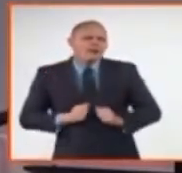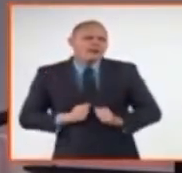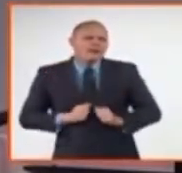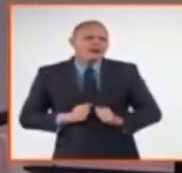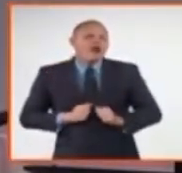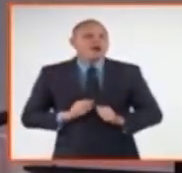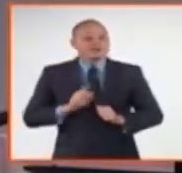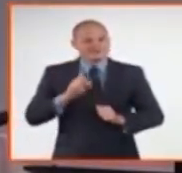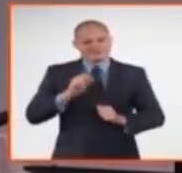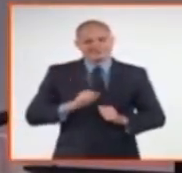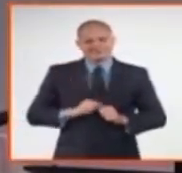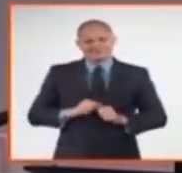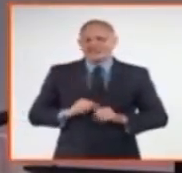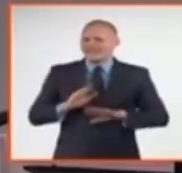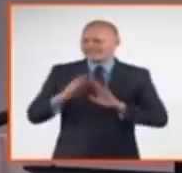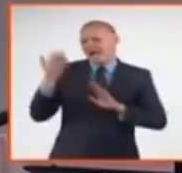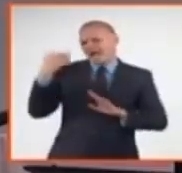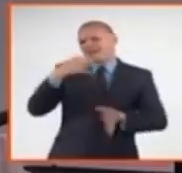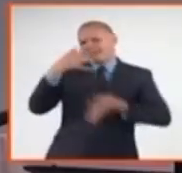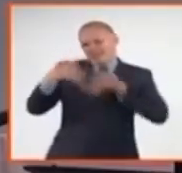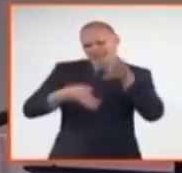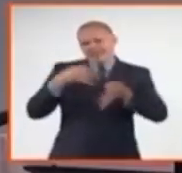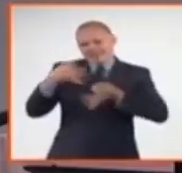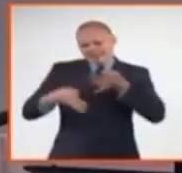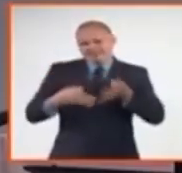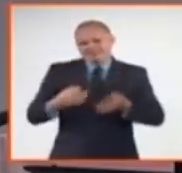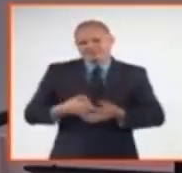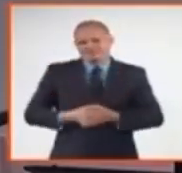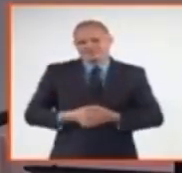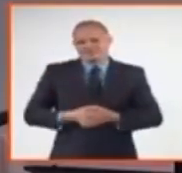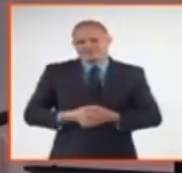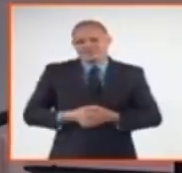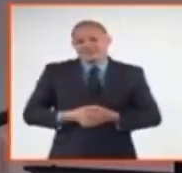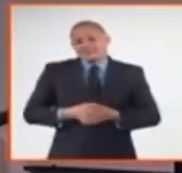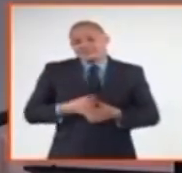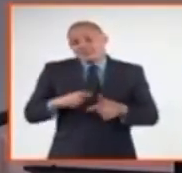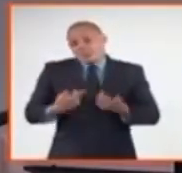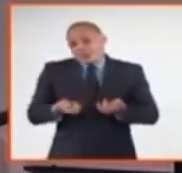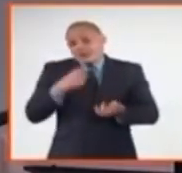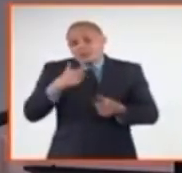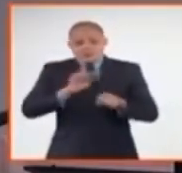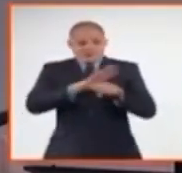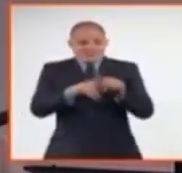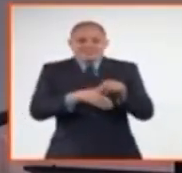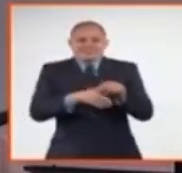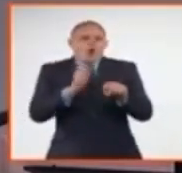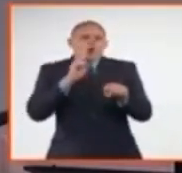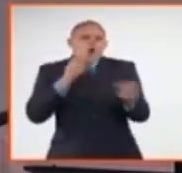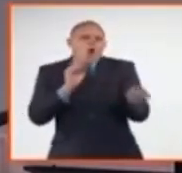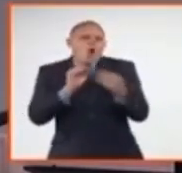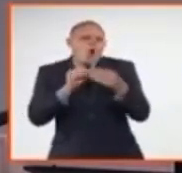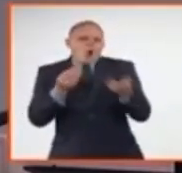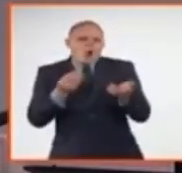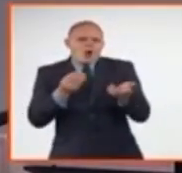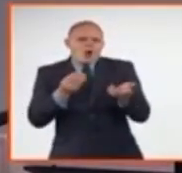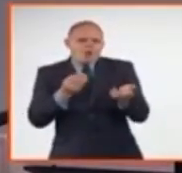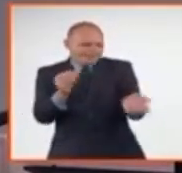realmente lo hemos dicho otras veces aquí la vía administración de hacer porque porque el virus penetra por las fosas nasales principalmente